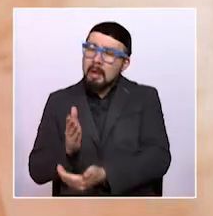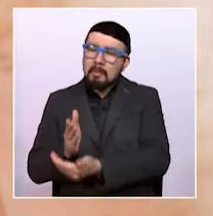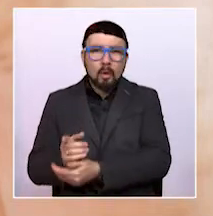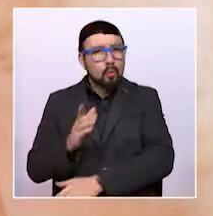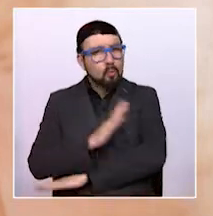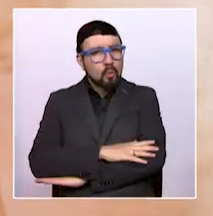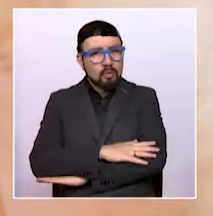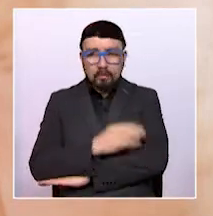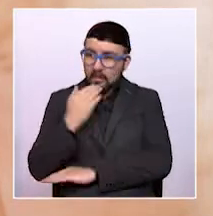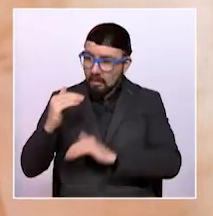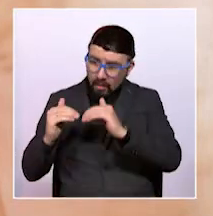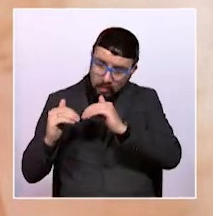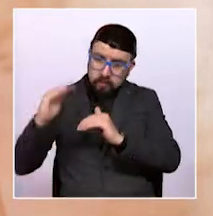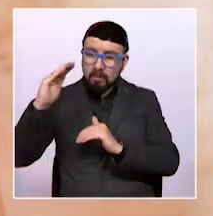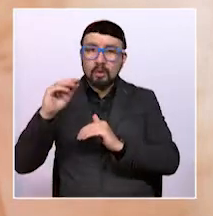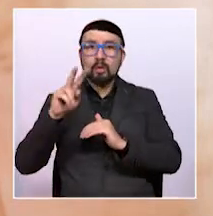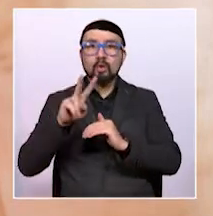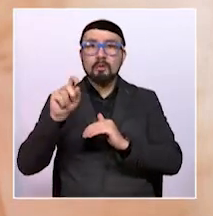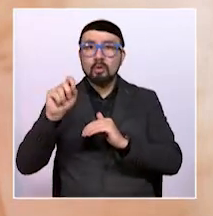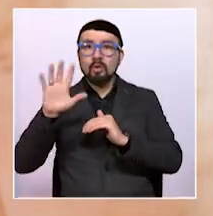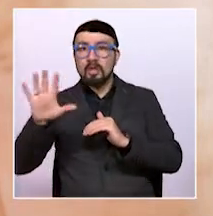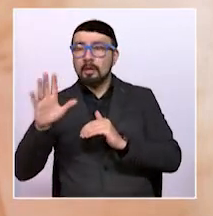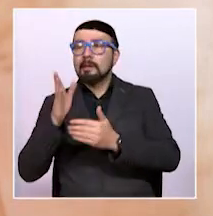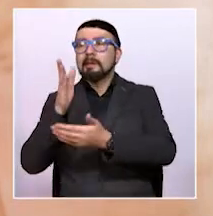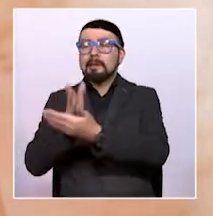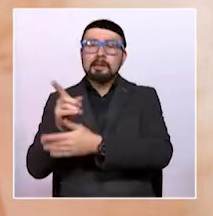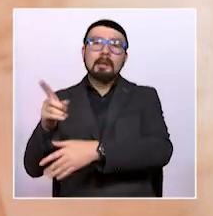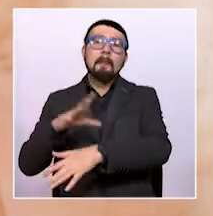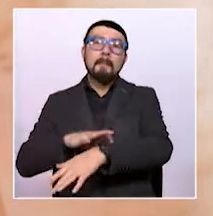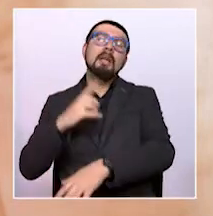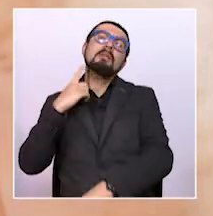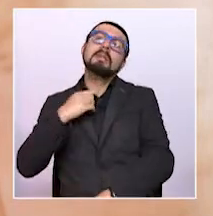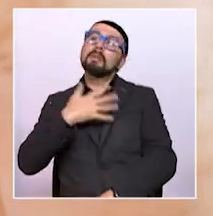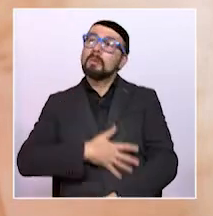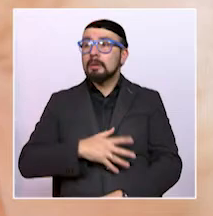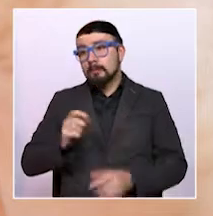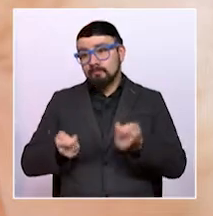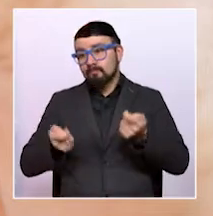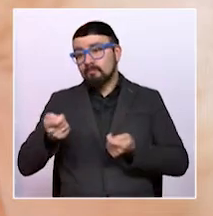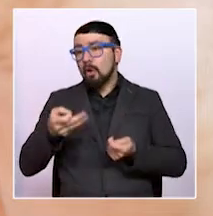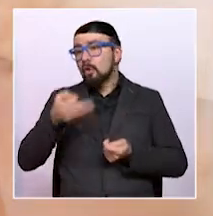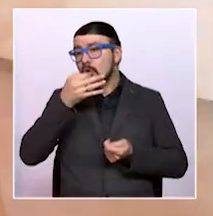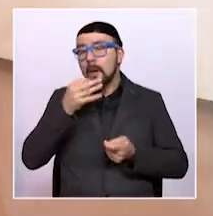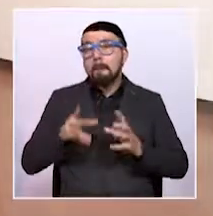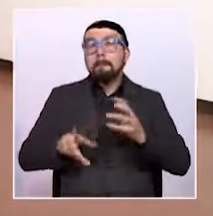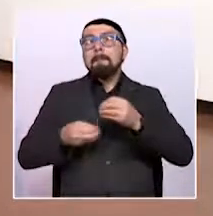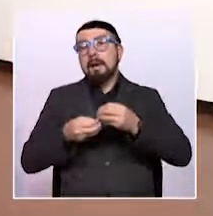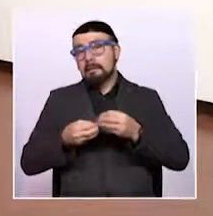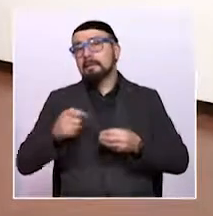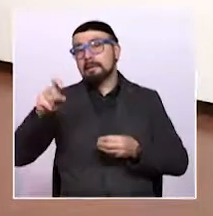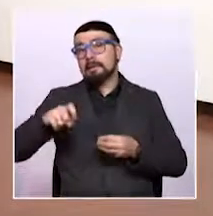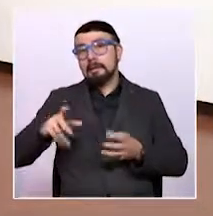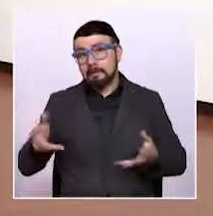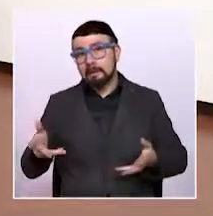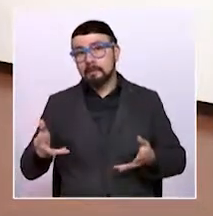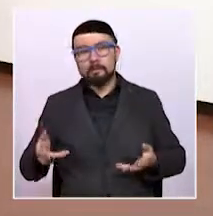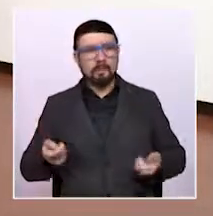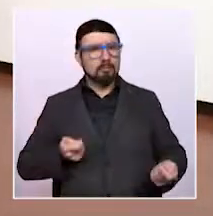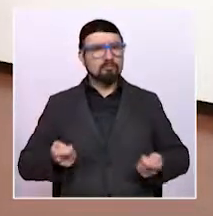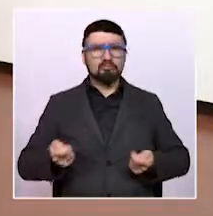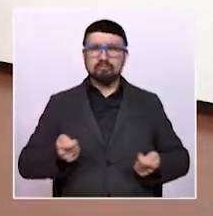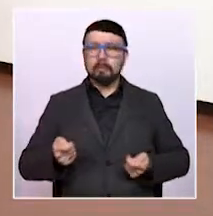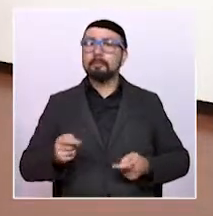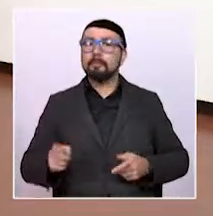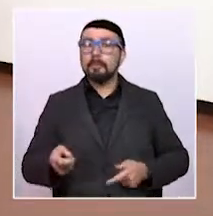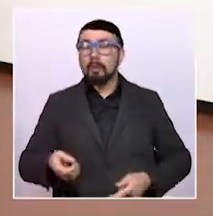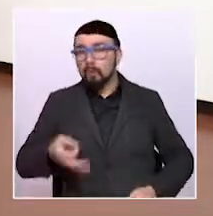estos niveles están por encima de 2.5 debe acudir donde su médico para que por favor le ajuste la dosis de levotiroxina y mantener con el hierro